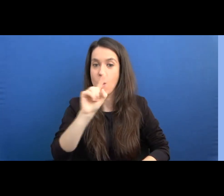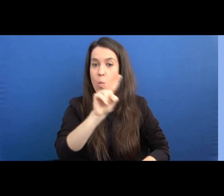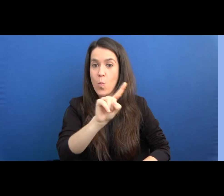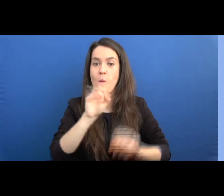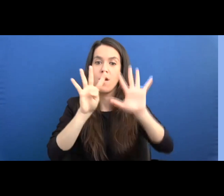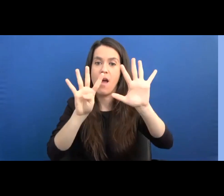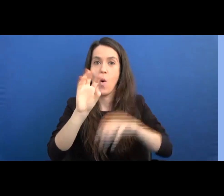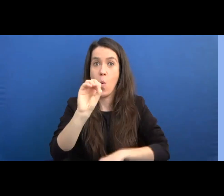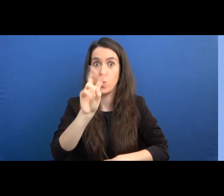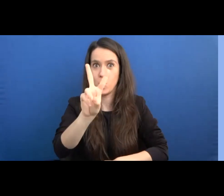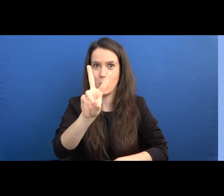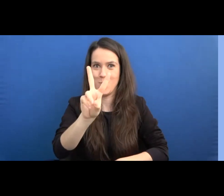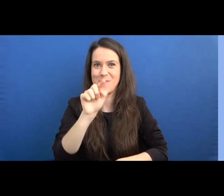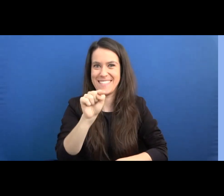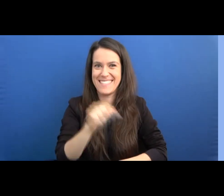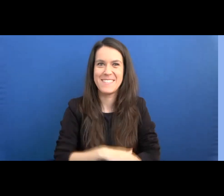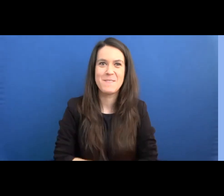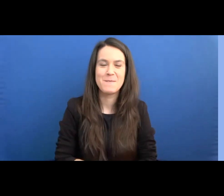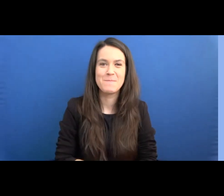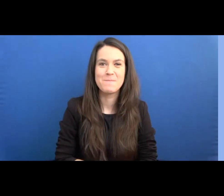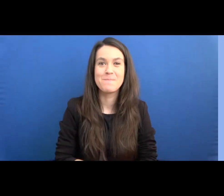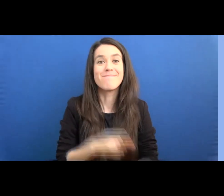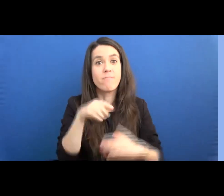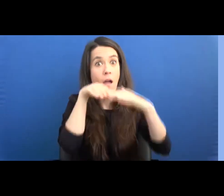SLCI en mayúsculas 1902.